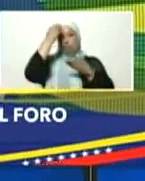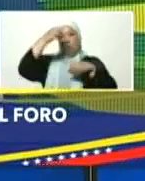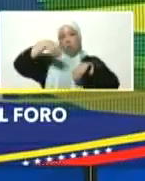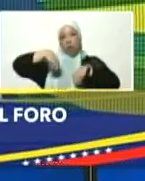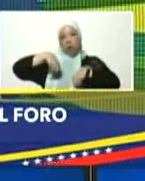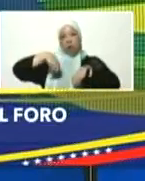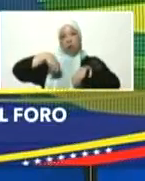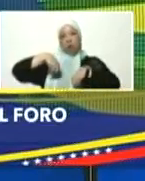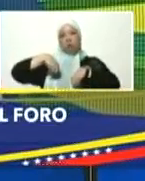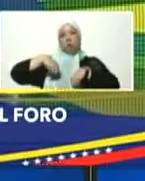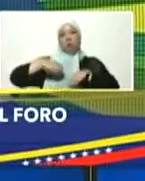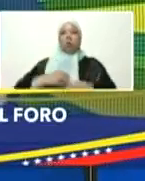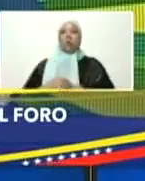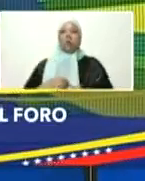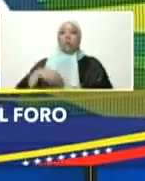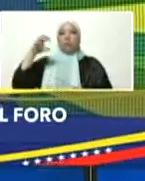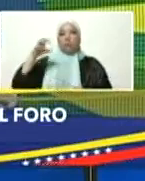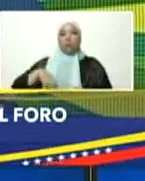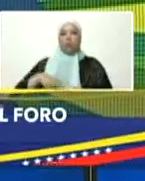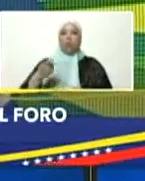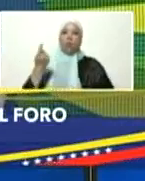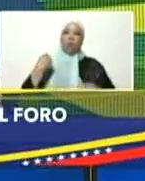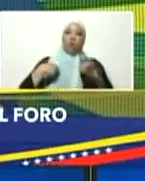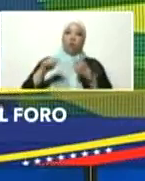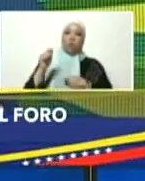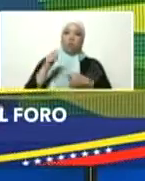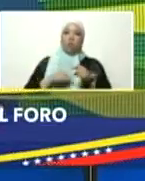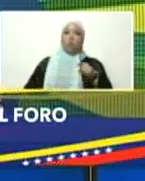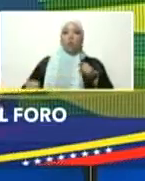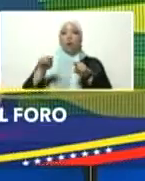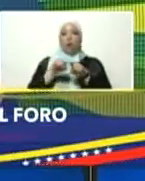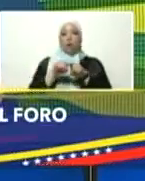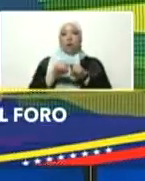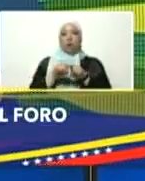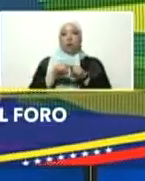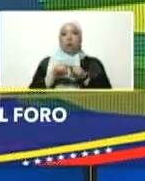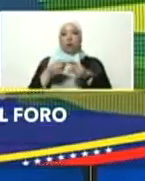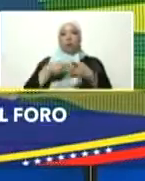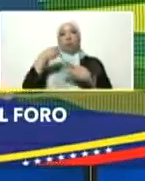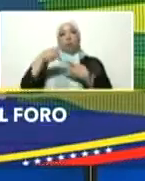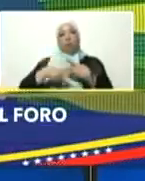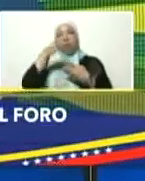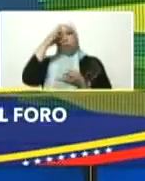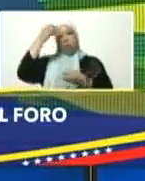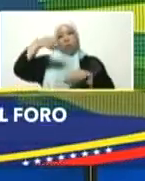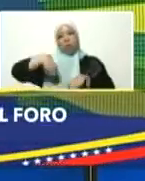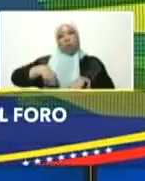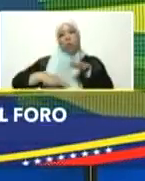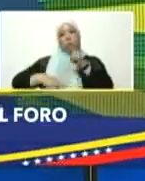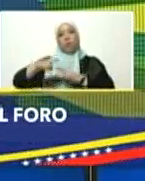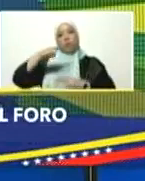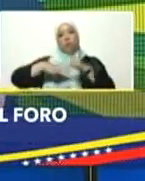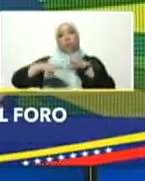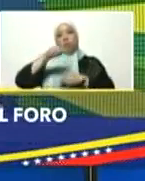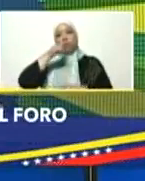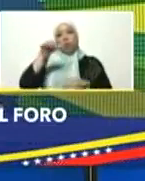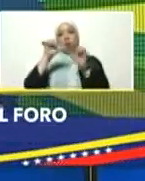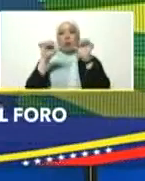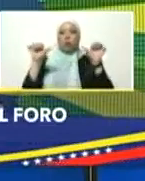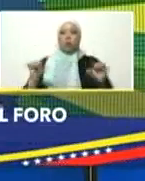la construcción de un espacio económico común, para ponernos de acuerdo en la construcción de un